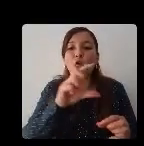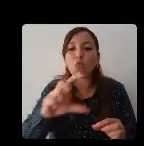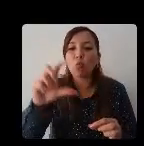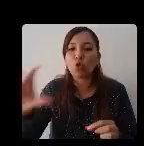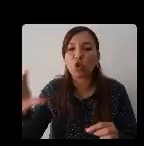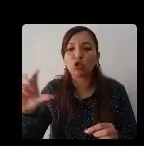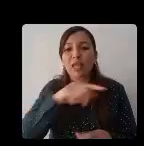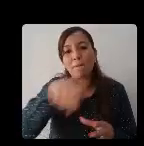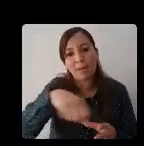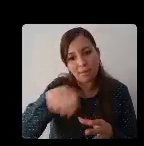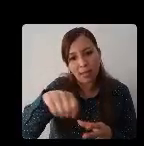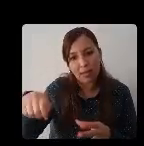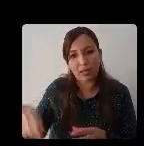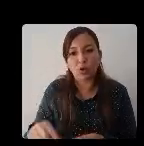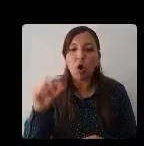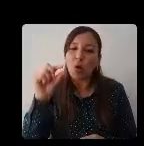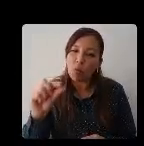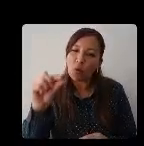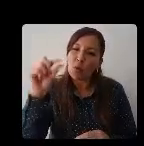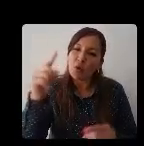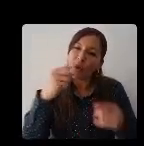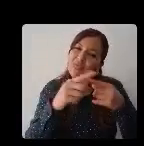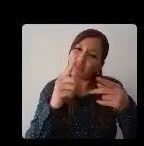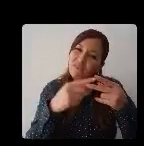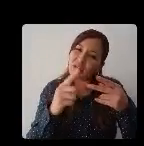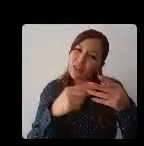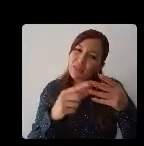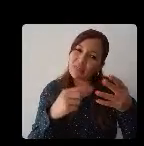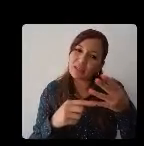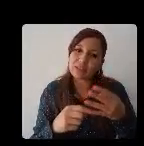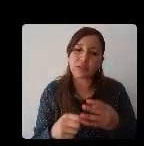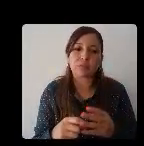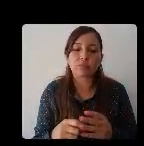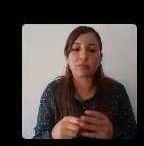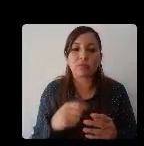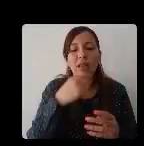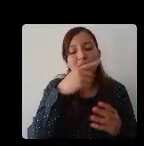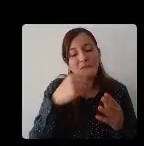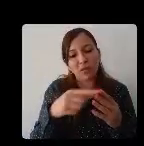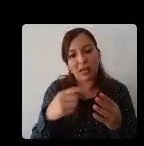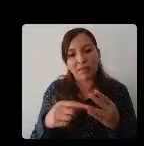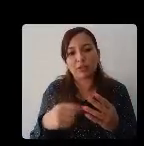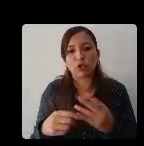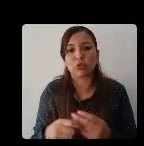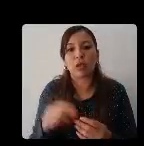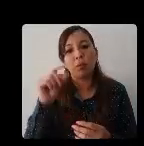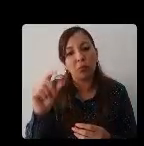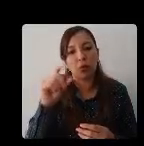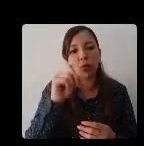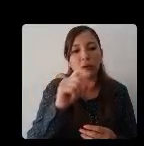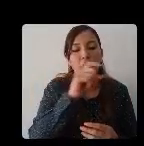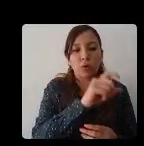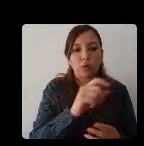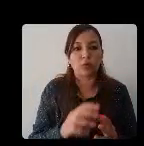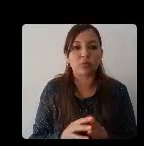buscamos financiamientos, porque sabemos que es la única forma de crecer, ¿no? La única forma de avanzar, porque si